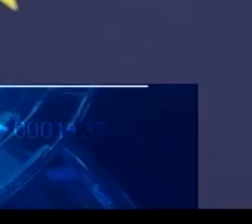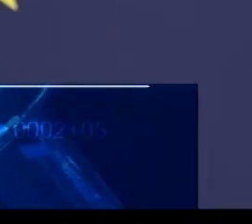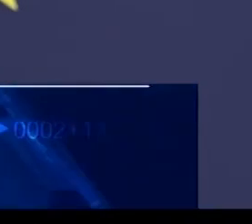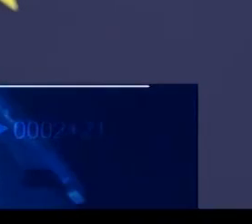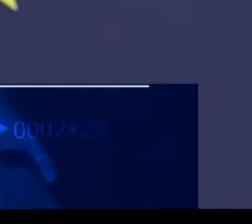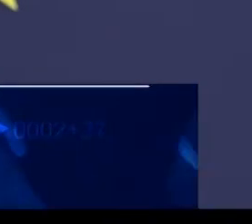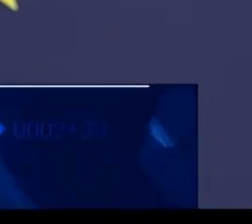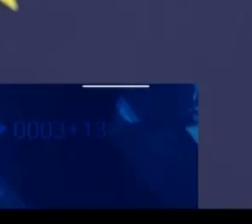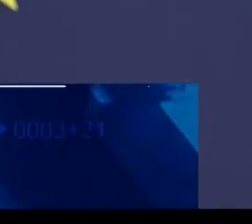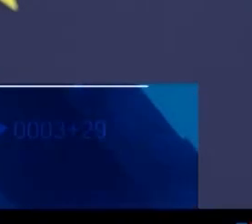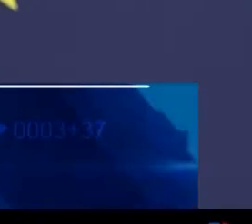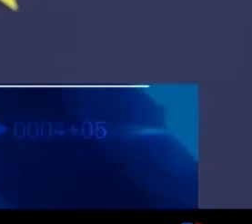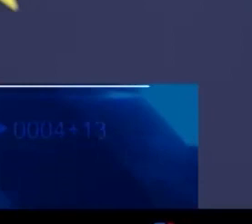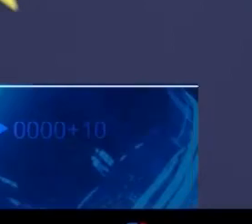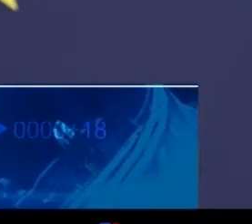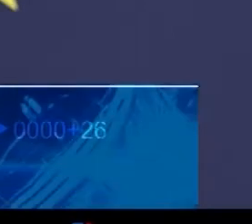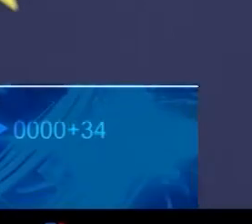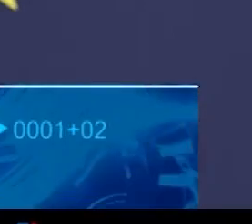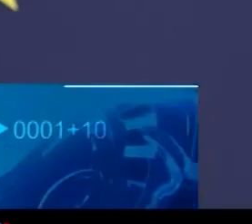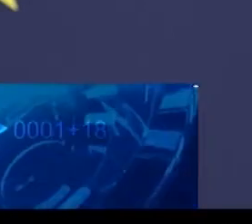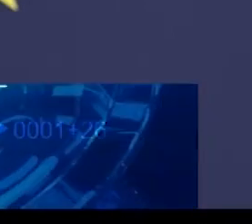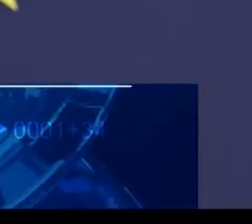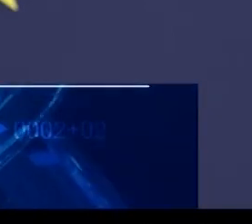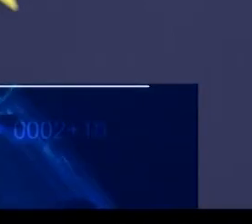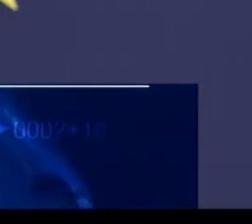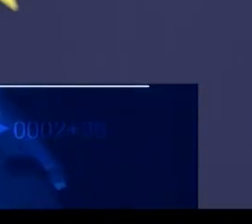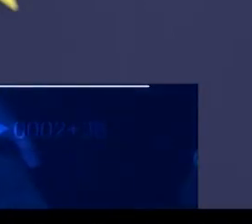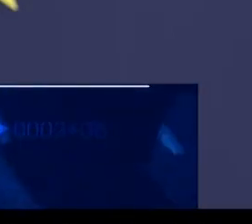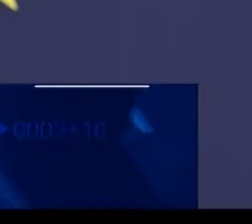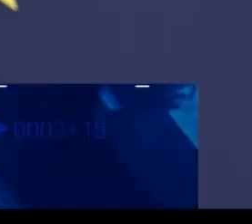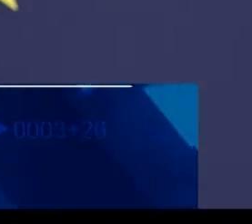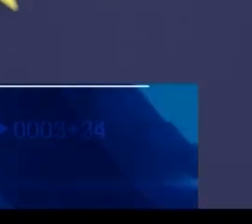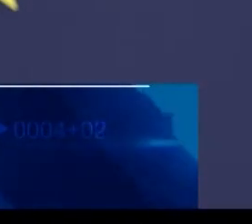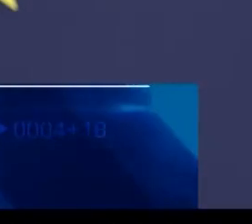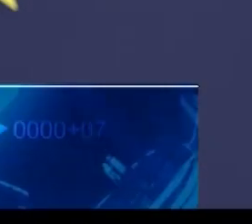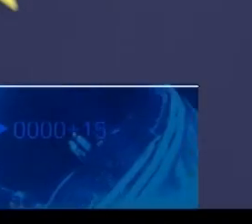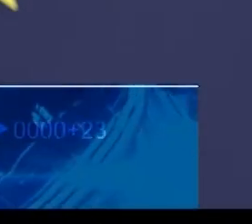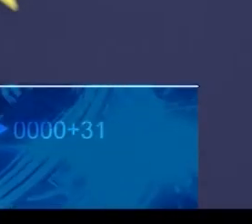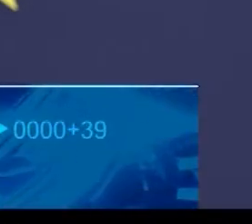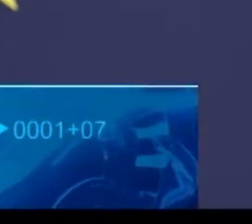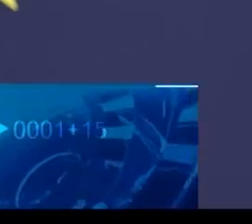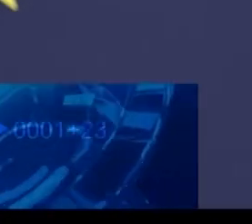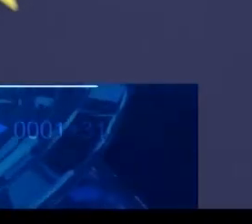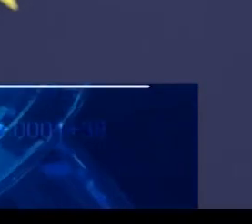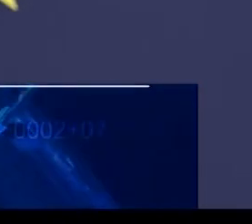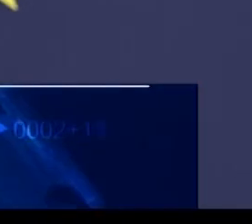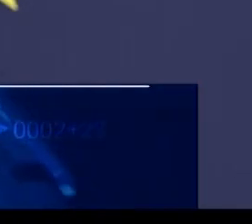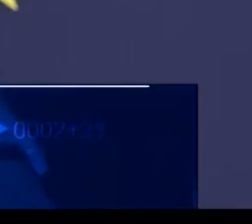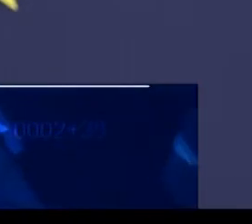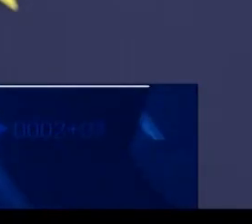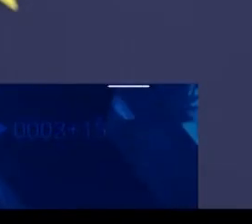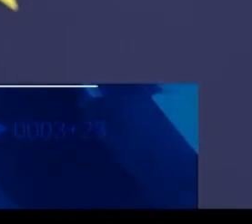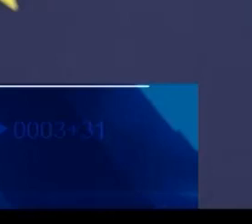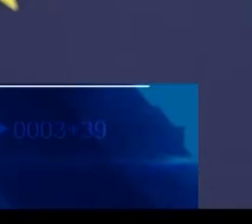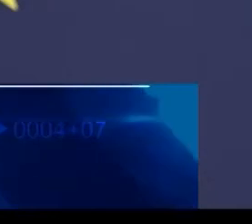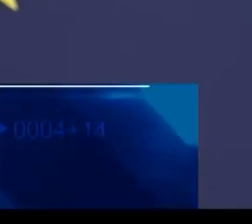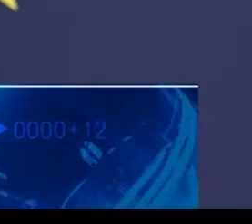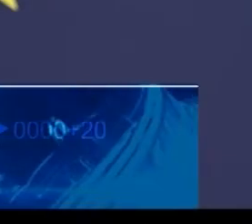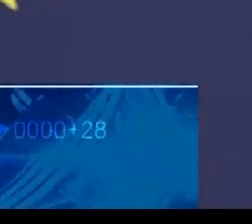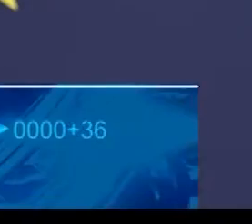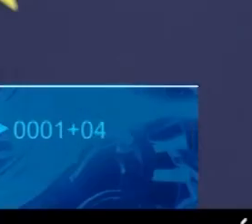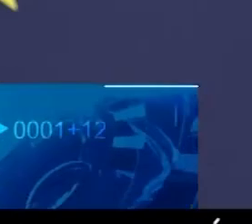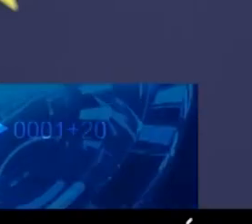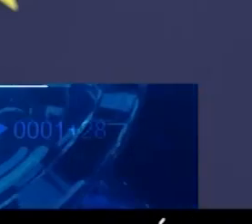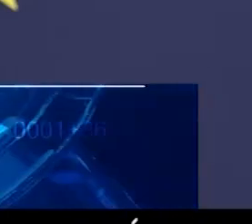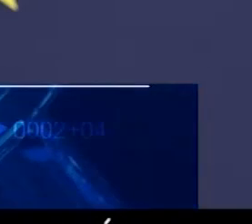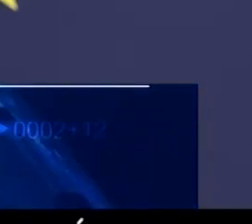de la acción pública en representación de la sociedad dominicana. El esfuerzo realizado bajo